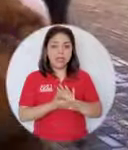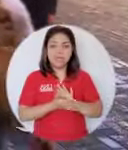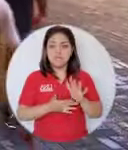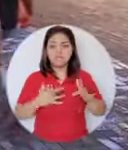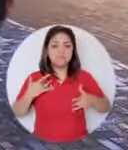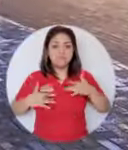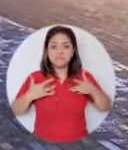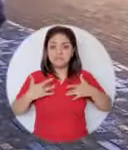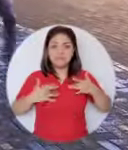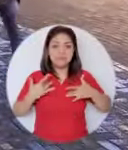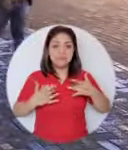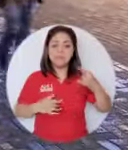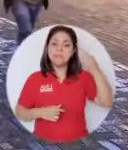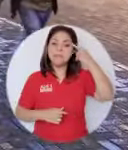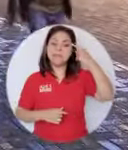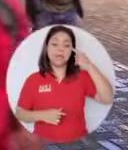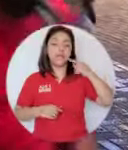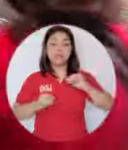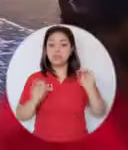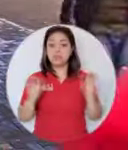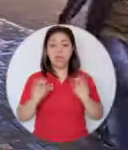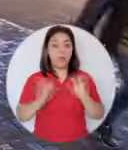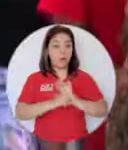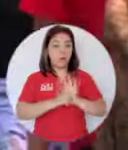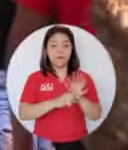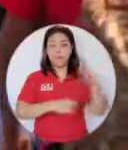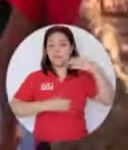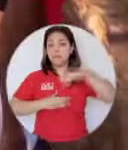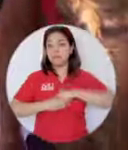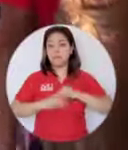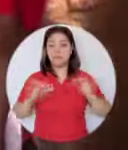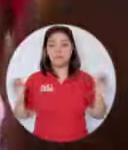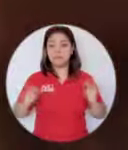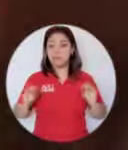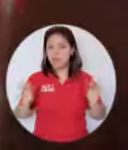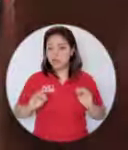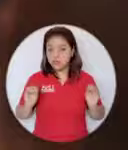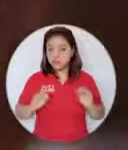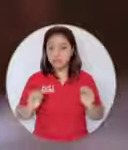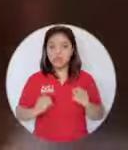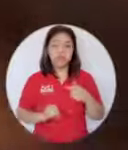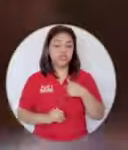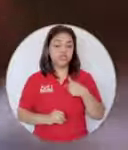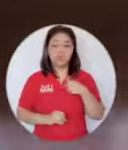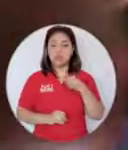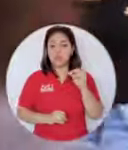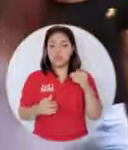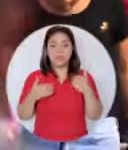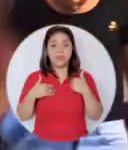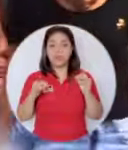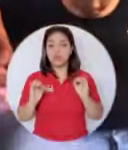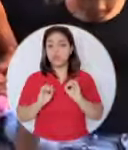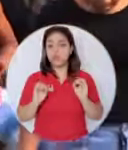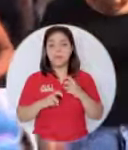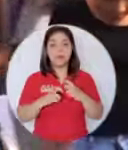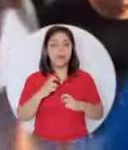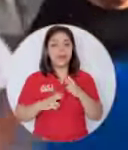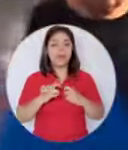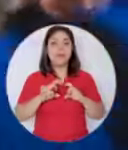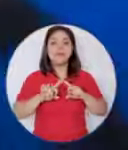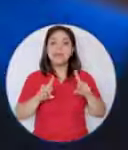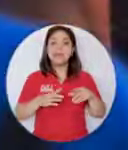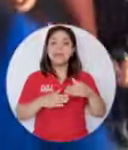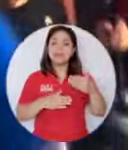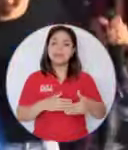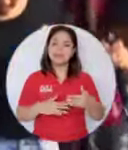sintomática podría decir: yo no tuve COVID, a mí no me pasó nada o yo no he tenido ningún problema, y de un